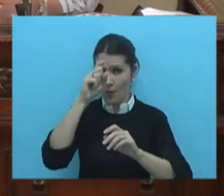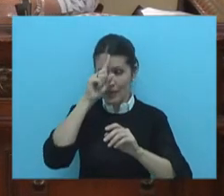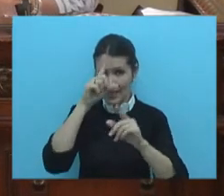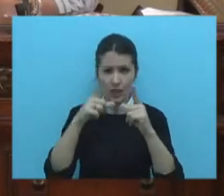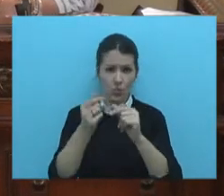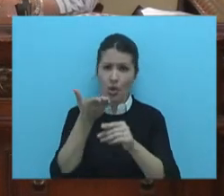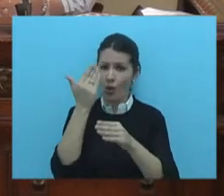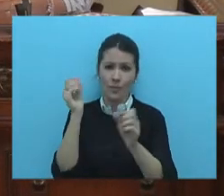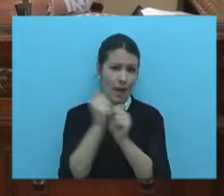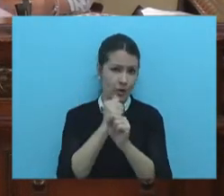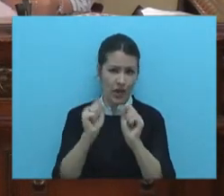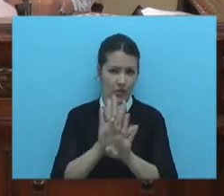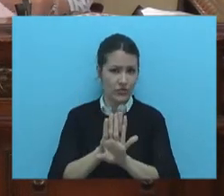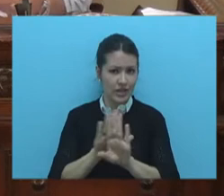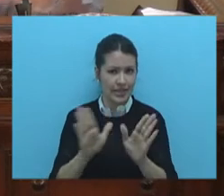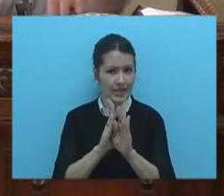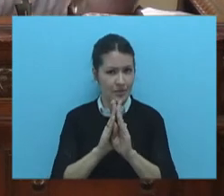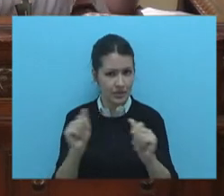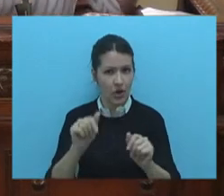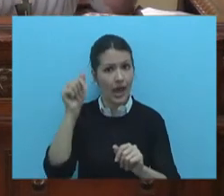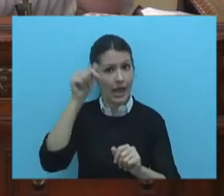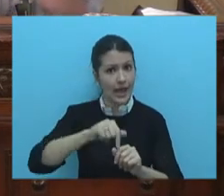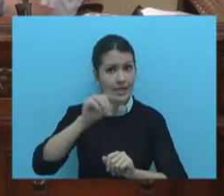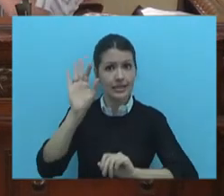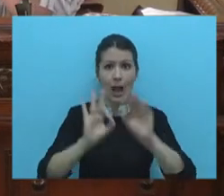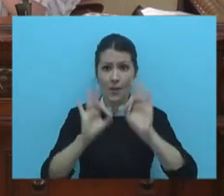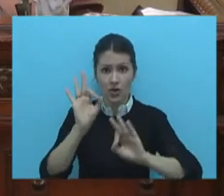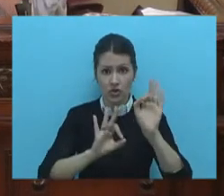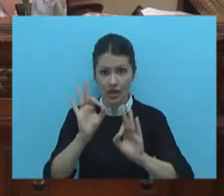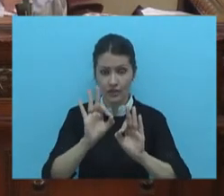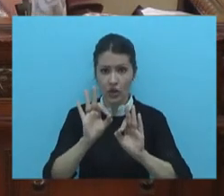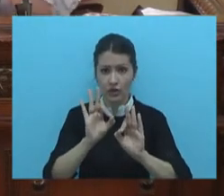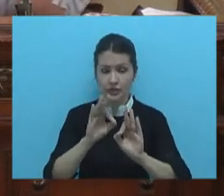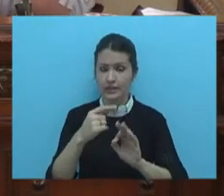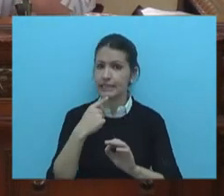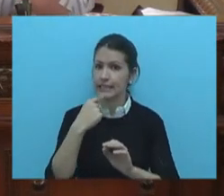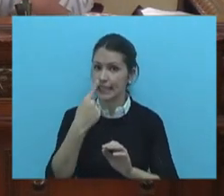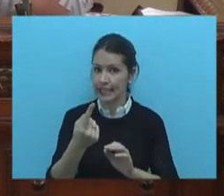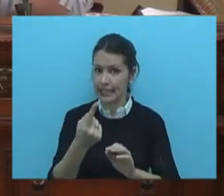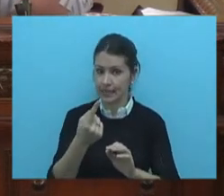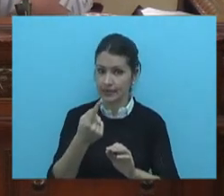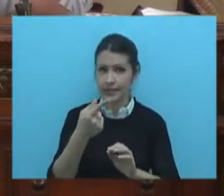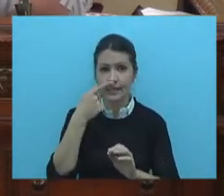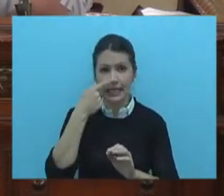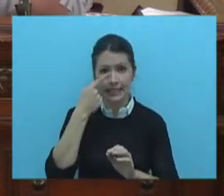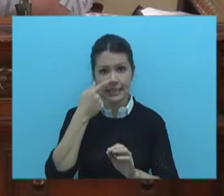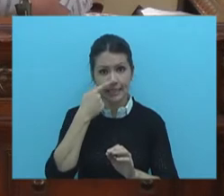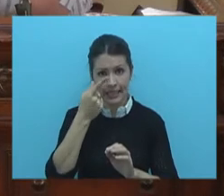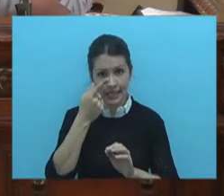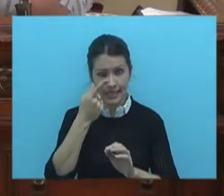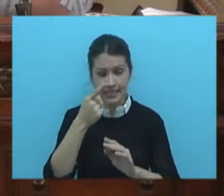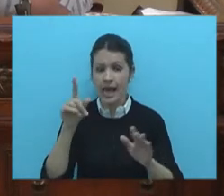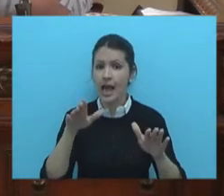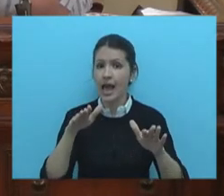ya fue votado. Y estamos tratando el proyecto que declara de interés la